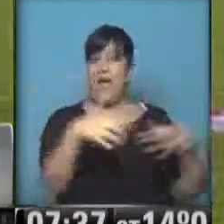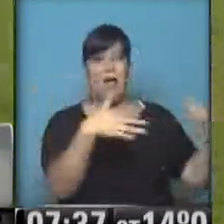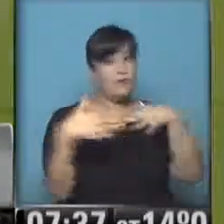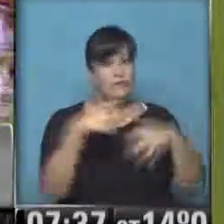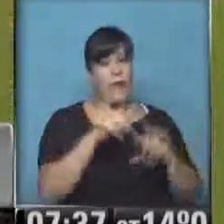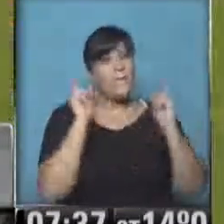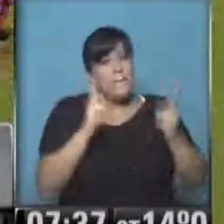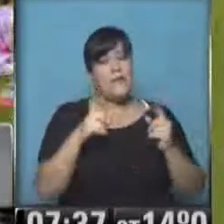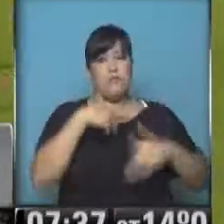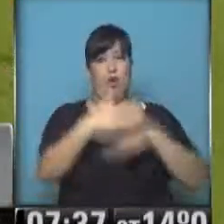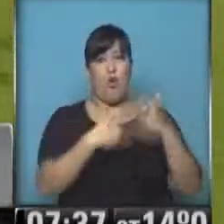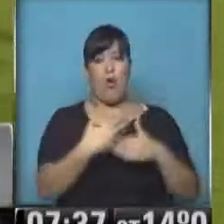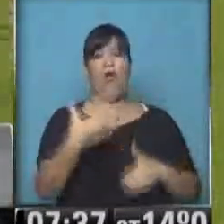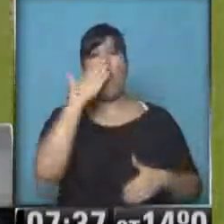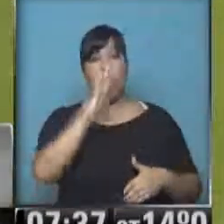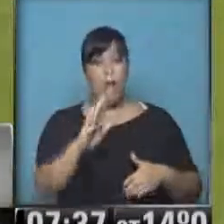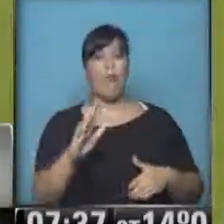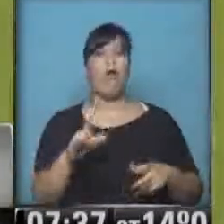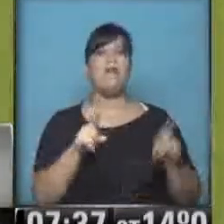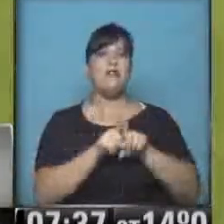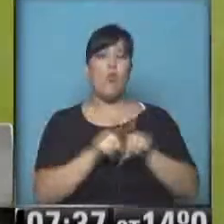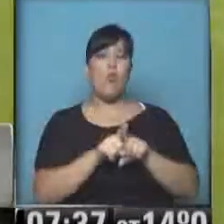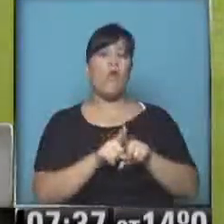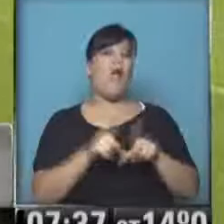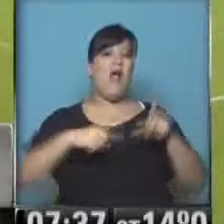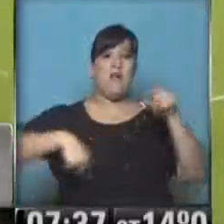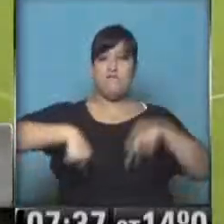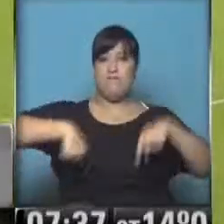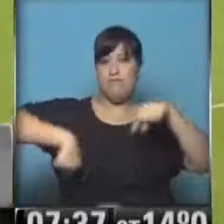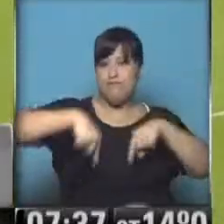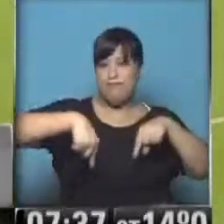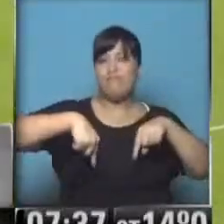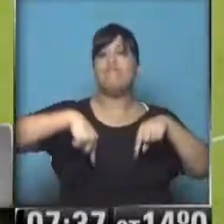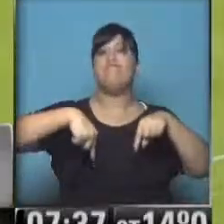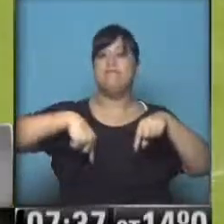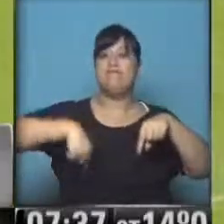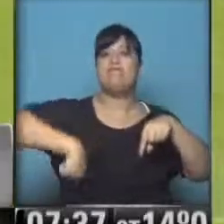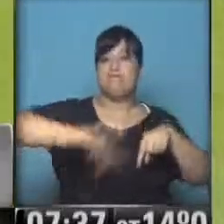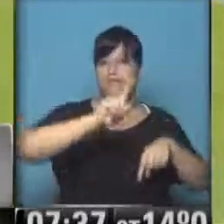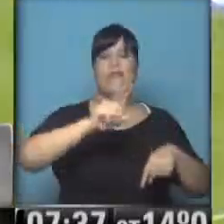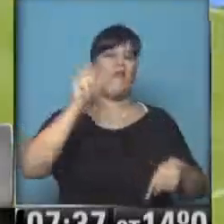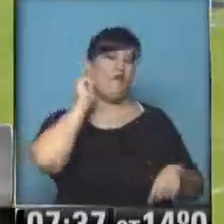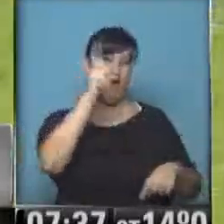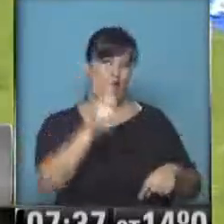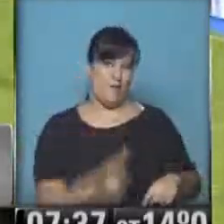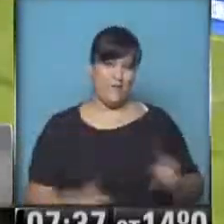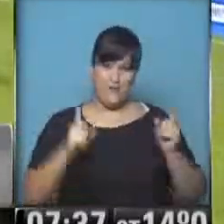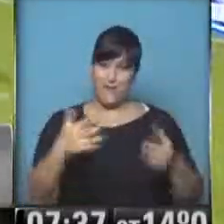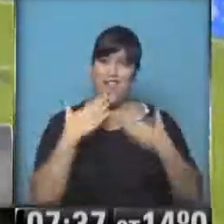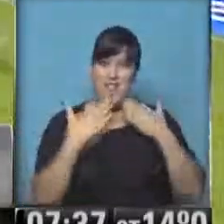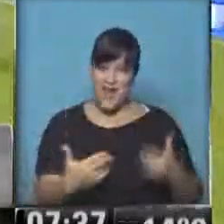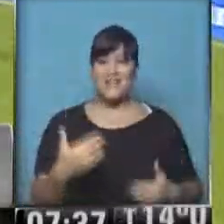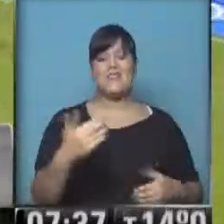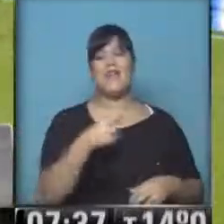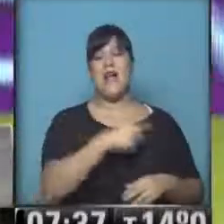ese juego y después en la pelota parada, la única alternativa que nos quedaba, marcar la diferencia como llegó a través de